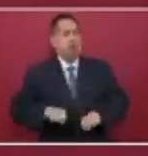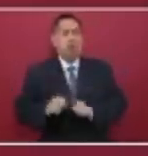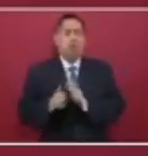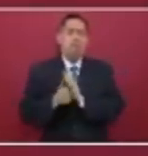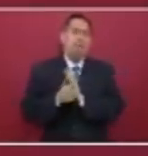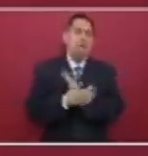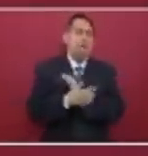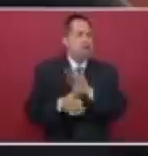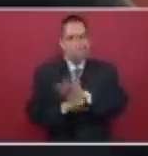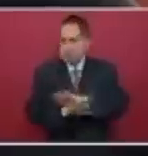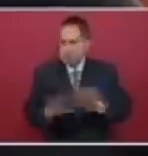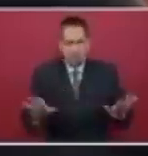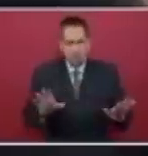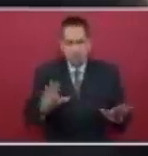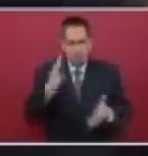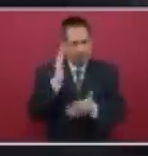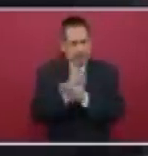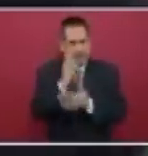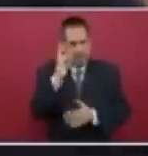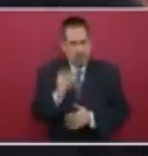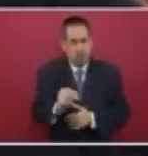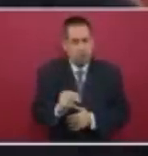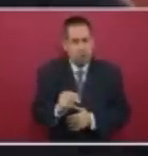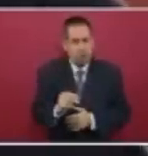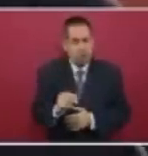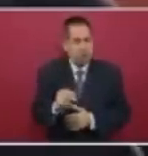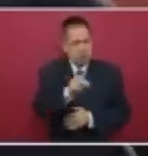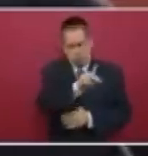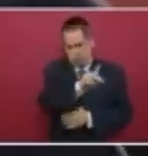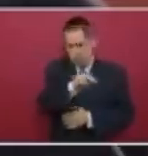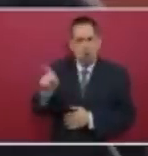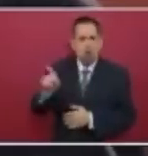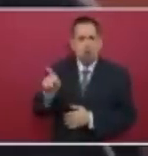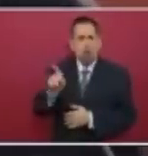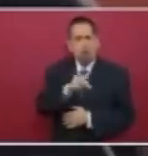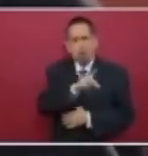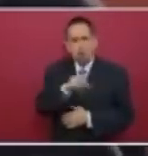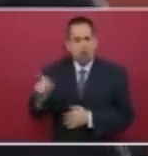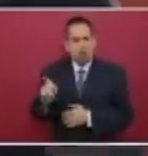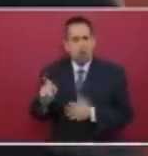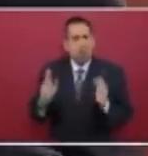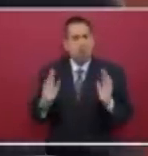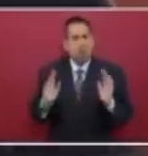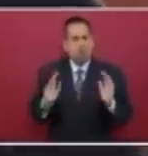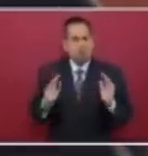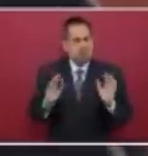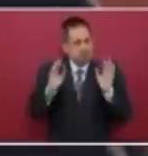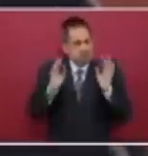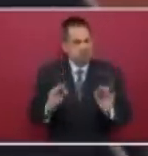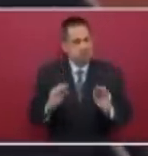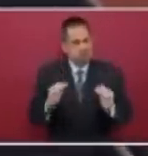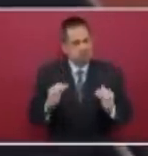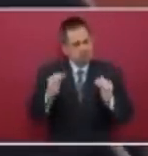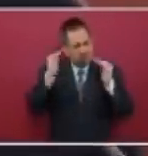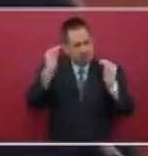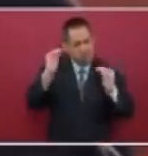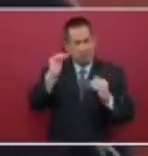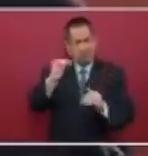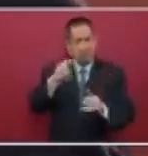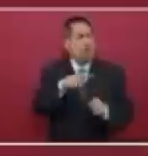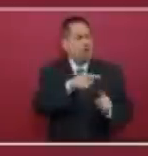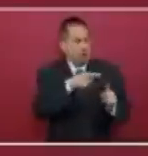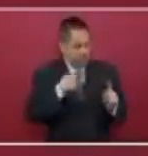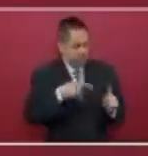entonces ya no es parejo se es el día que